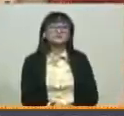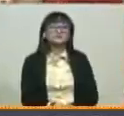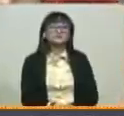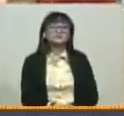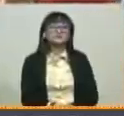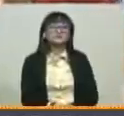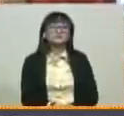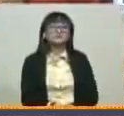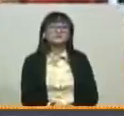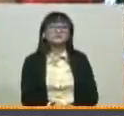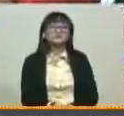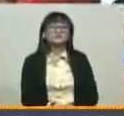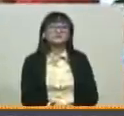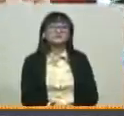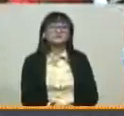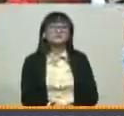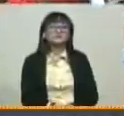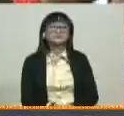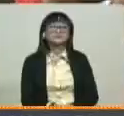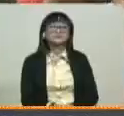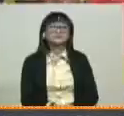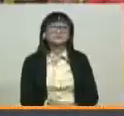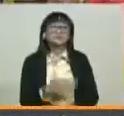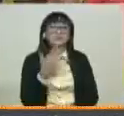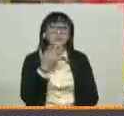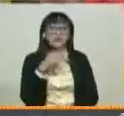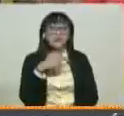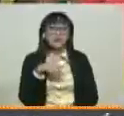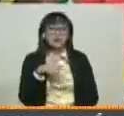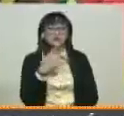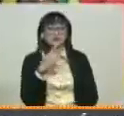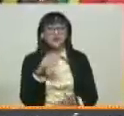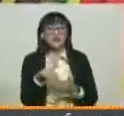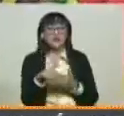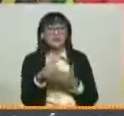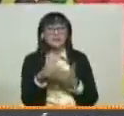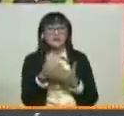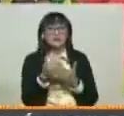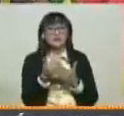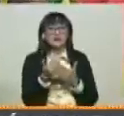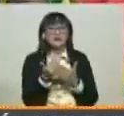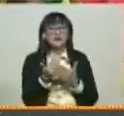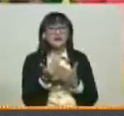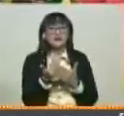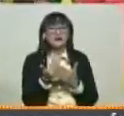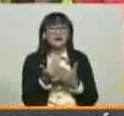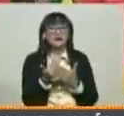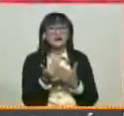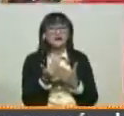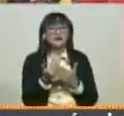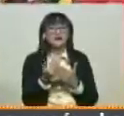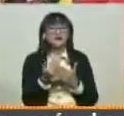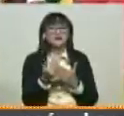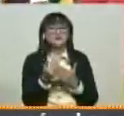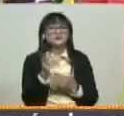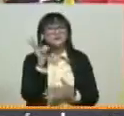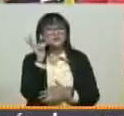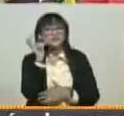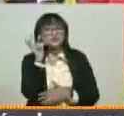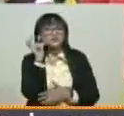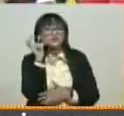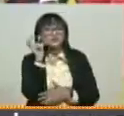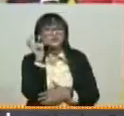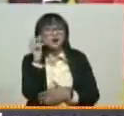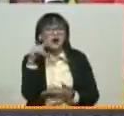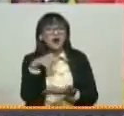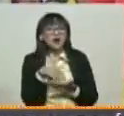Si nosotros a las 5 de la mañana, con la Diana Carabobo, vamos